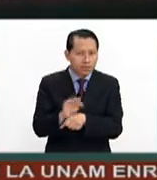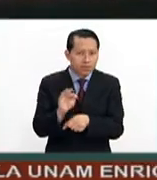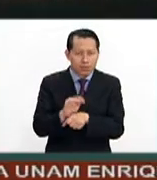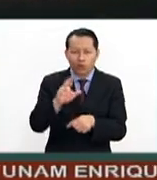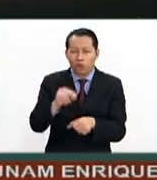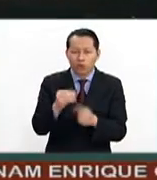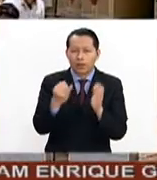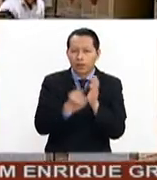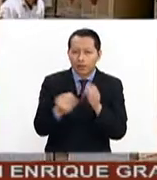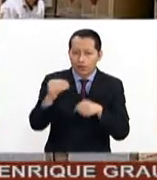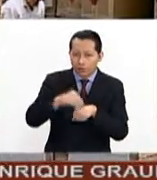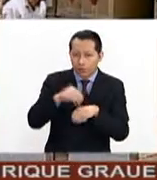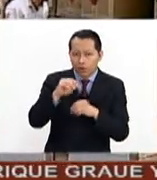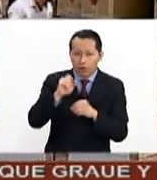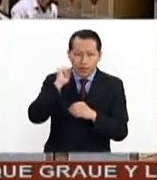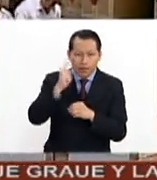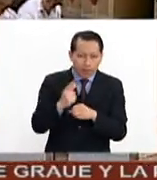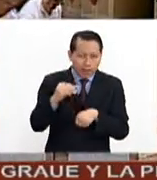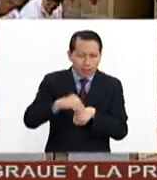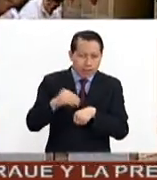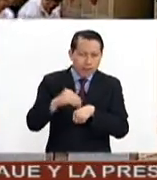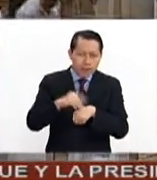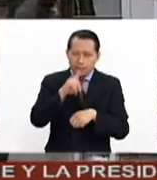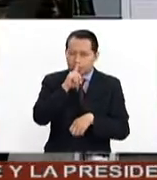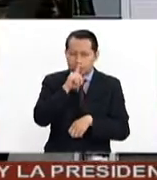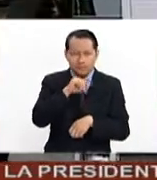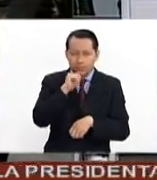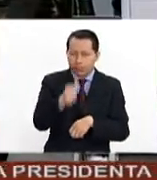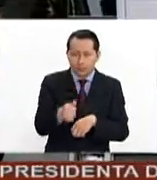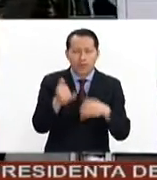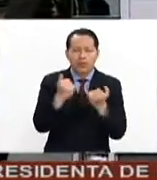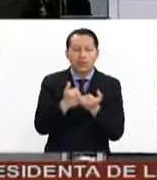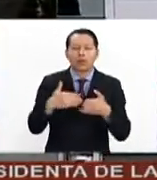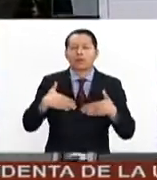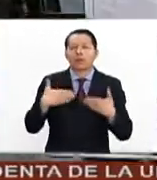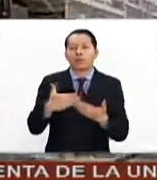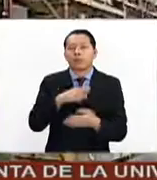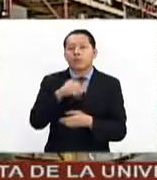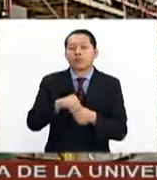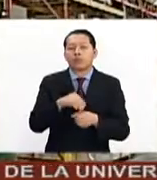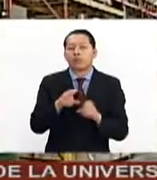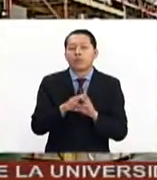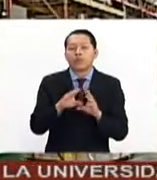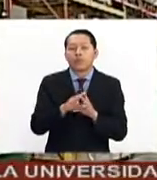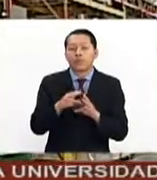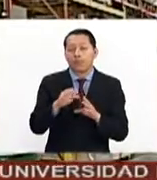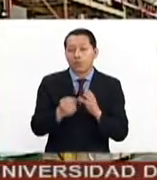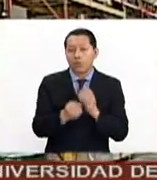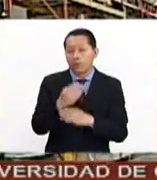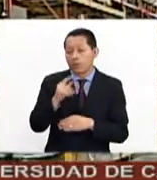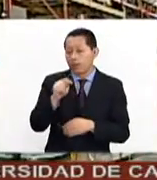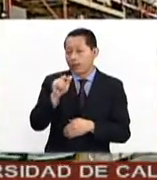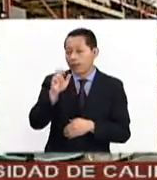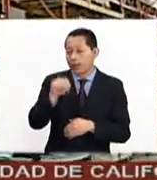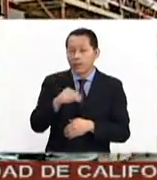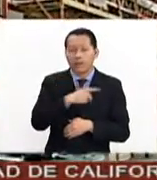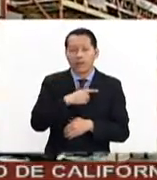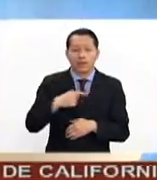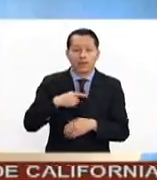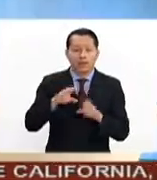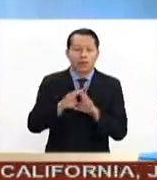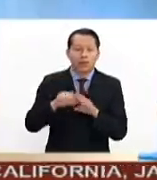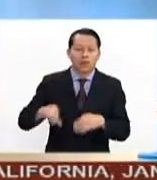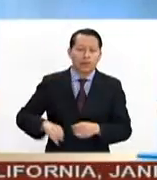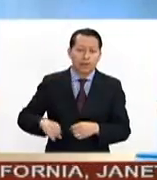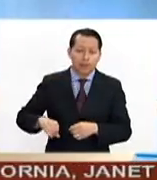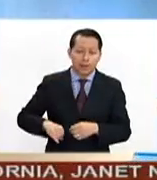apliquen aranceles ni cuotas compensatorias. También garantizó el secretario de Economía que el nuevo TLCAN debe cumplir con los